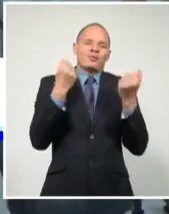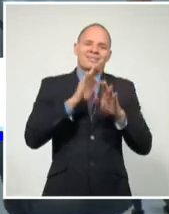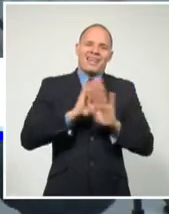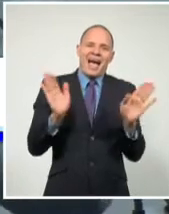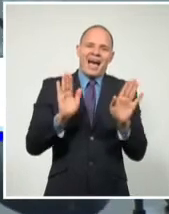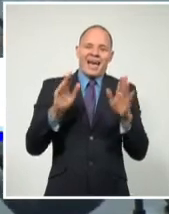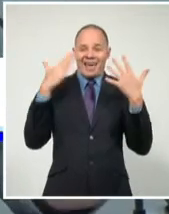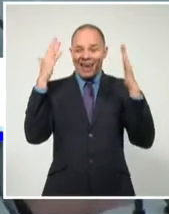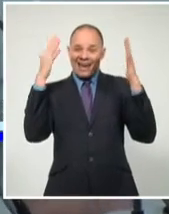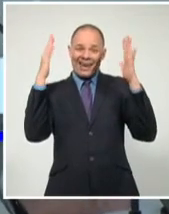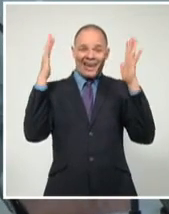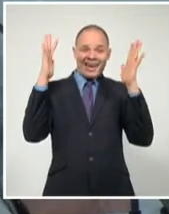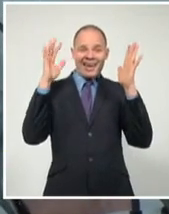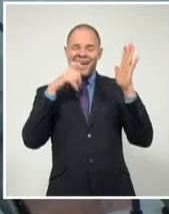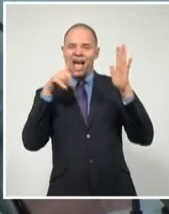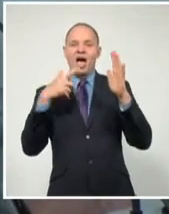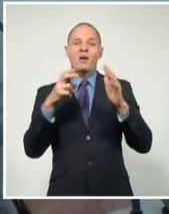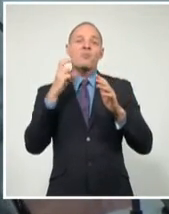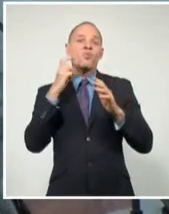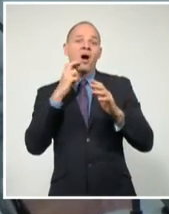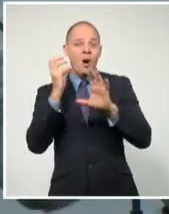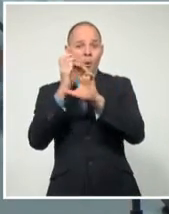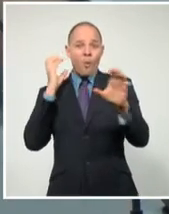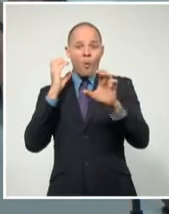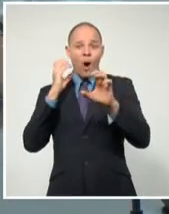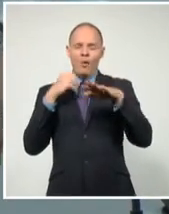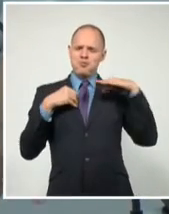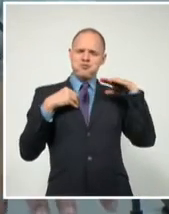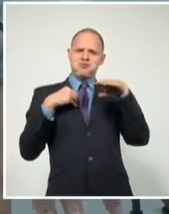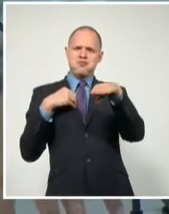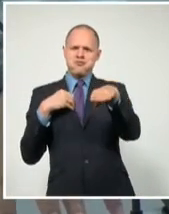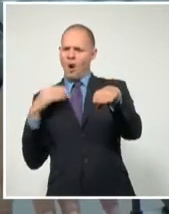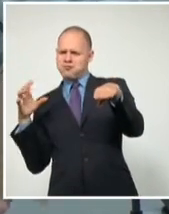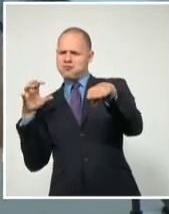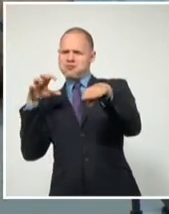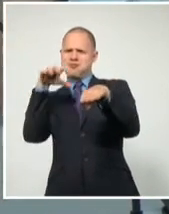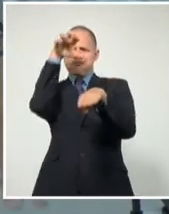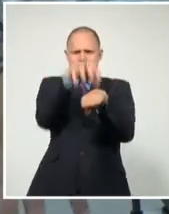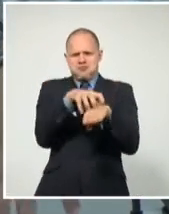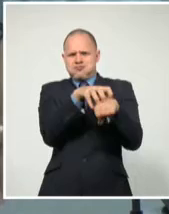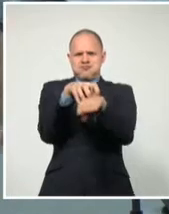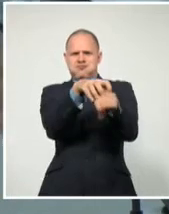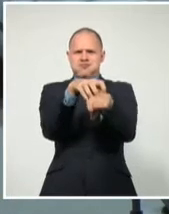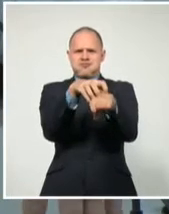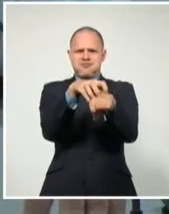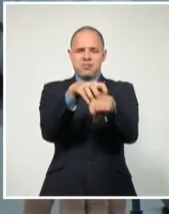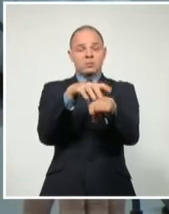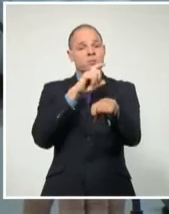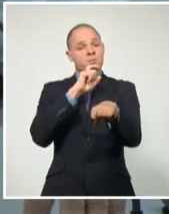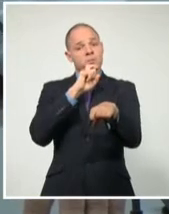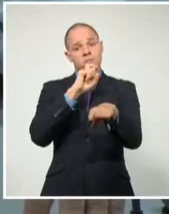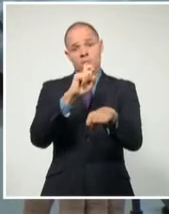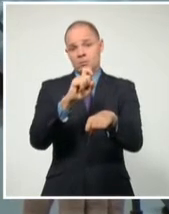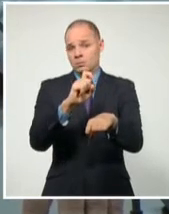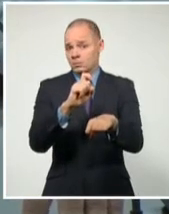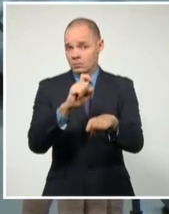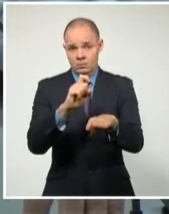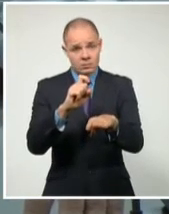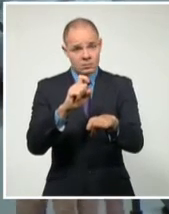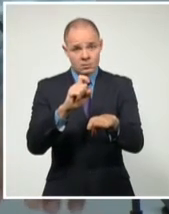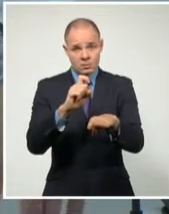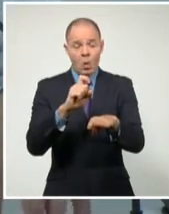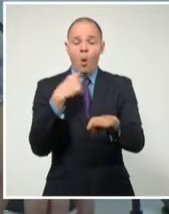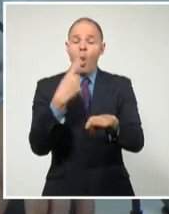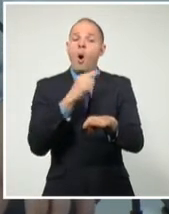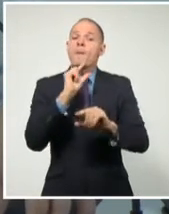las guaguas y se llenaron las guaguas como antes. En una primera etapa, en un primer momento, vamos a abrir, tal vez